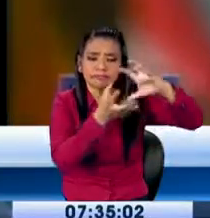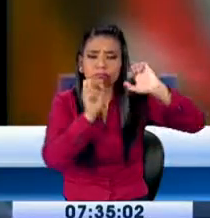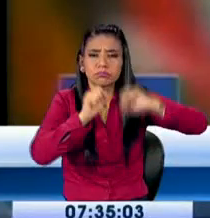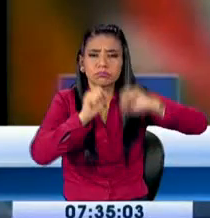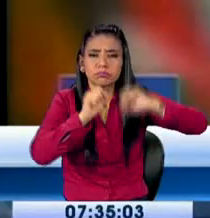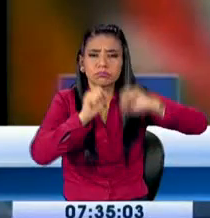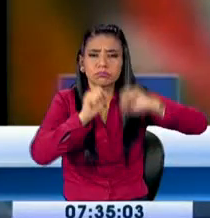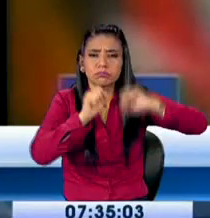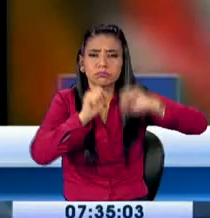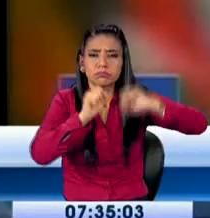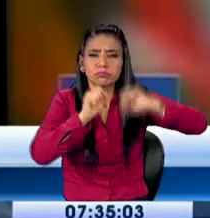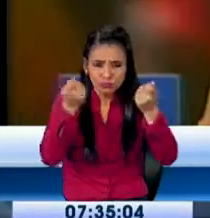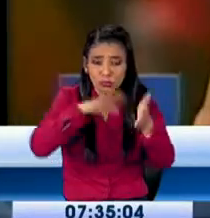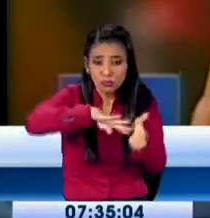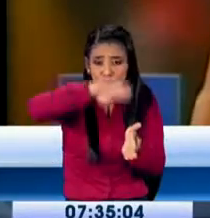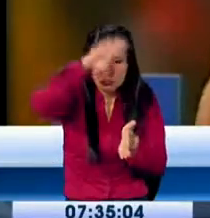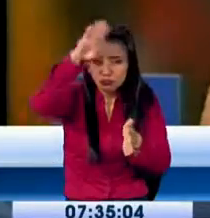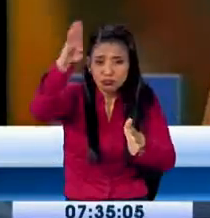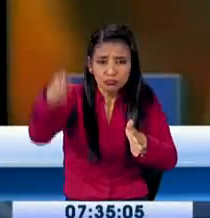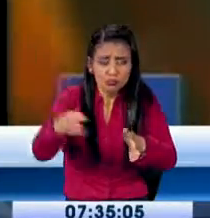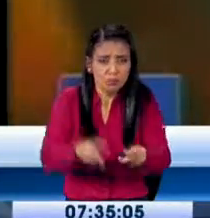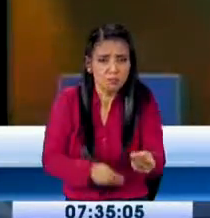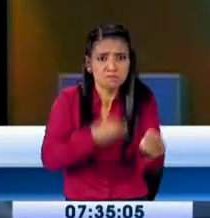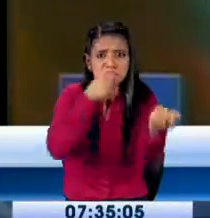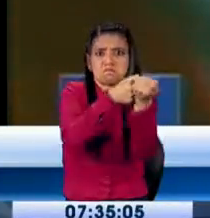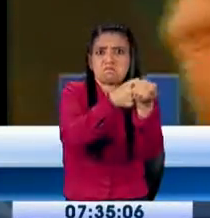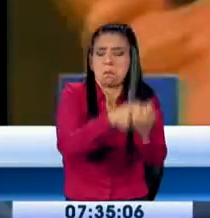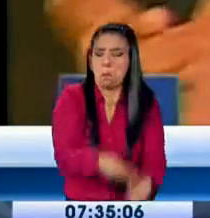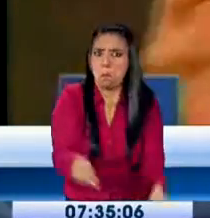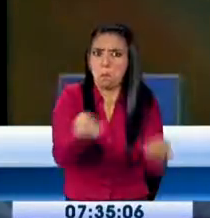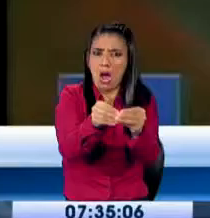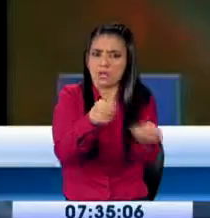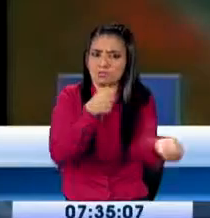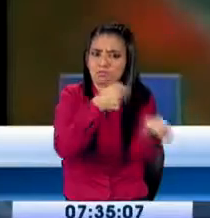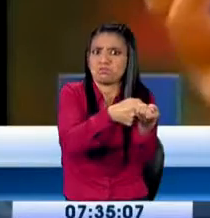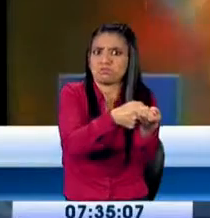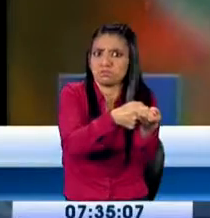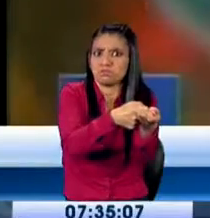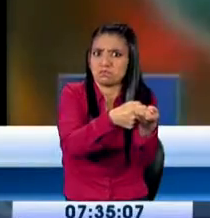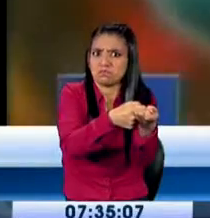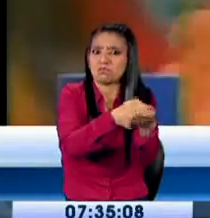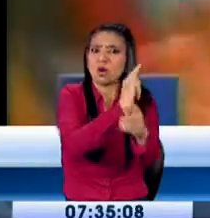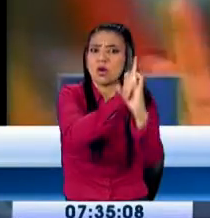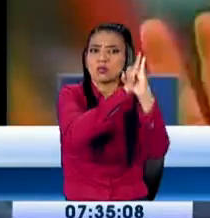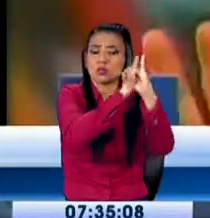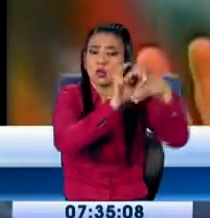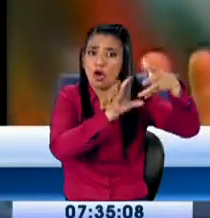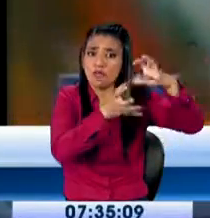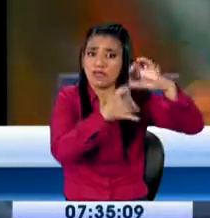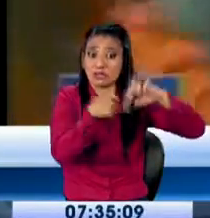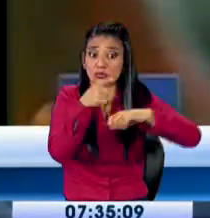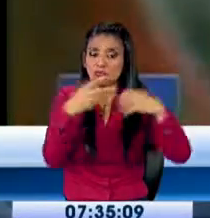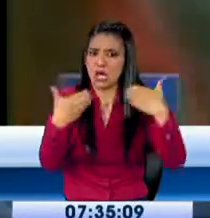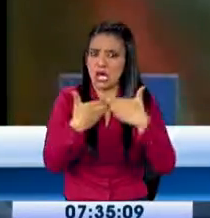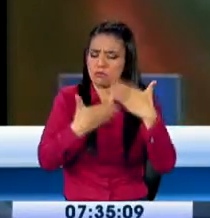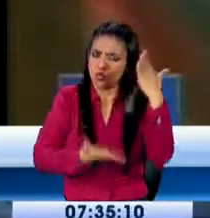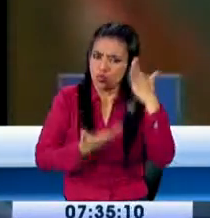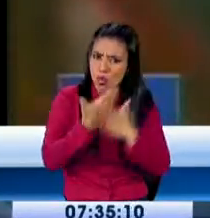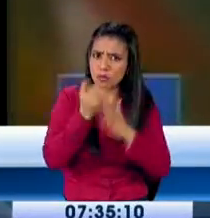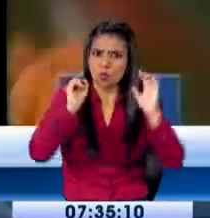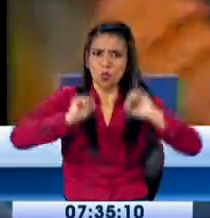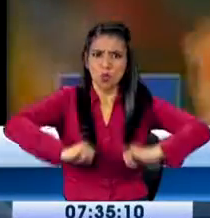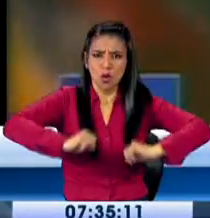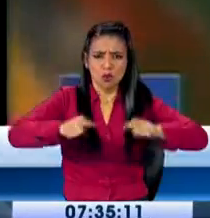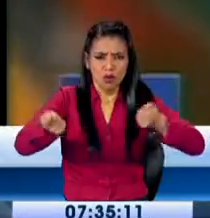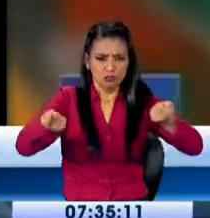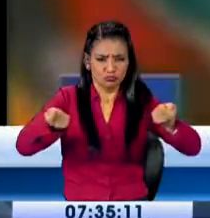volcán. Se fortaleció el geofísico. Entonces, con estos aparatos geofísicos se está monitoreando el